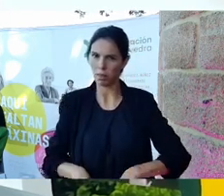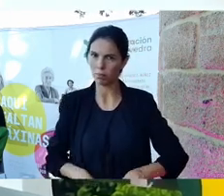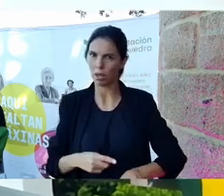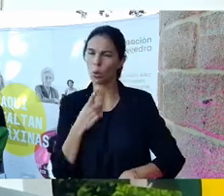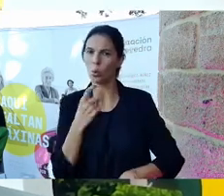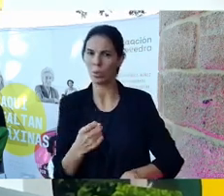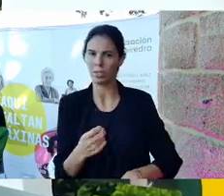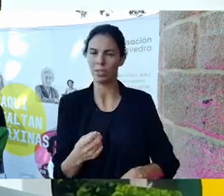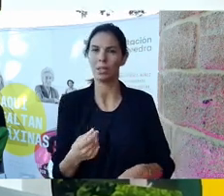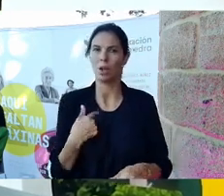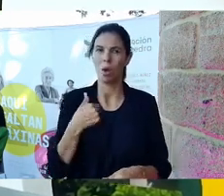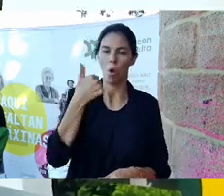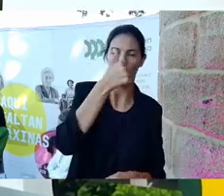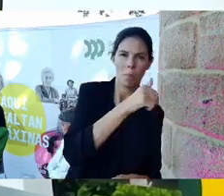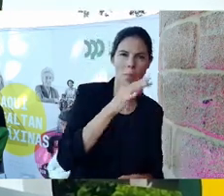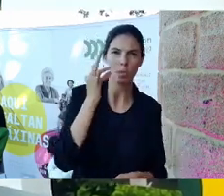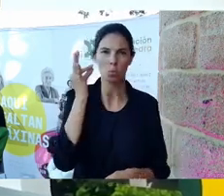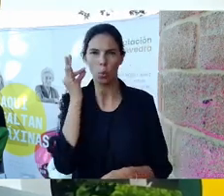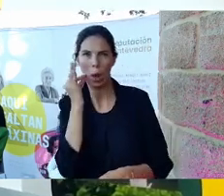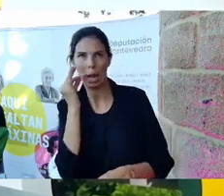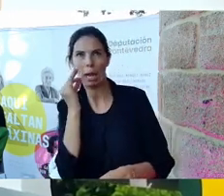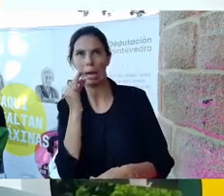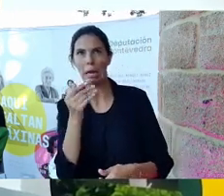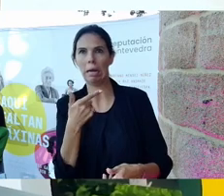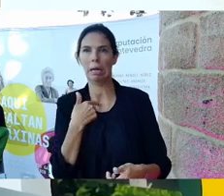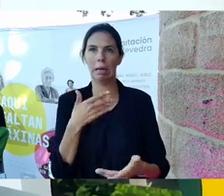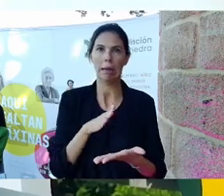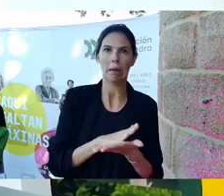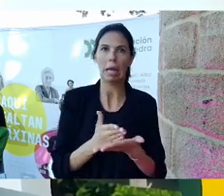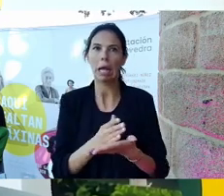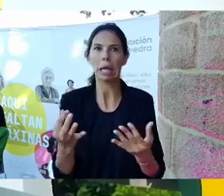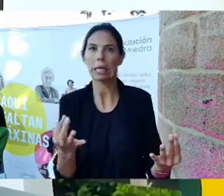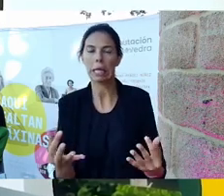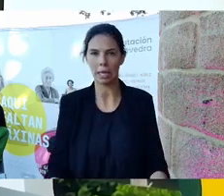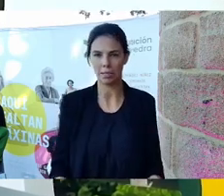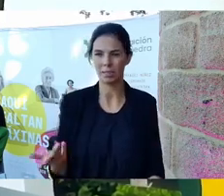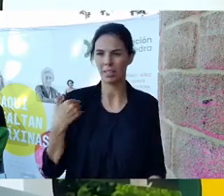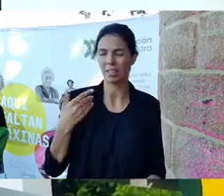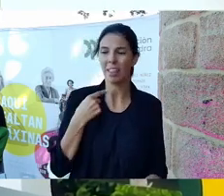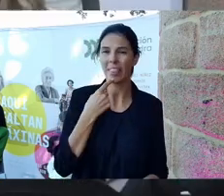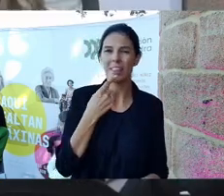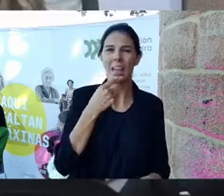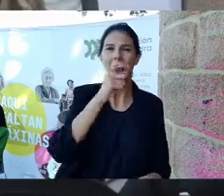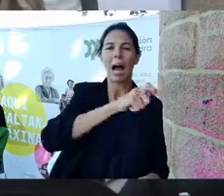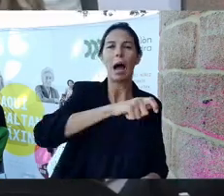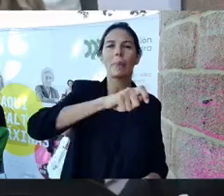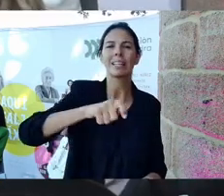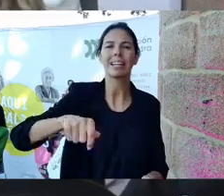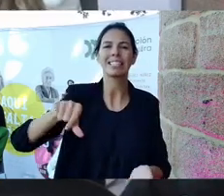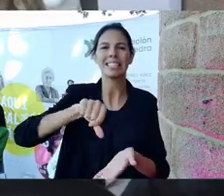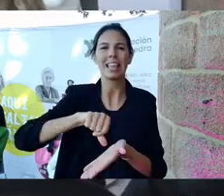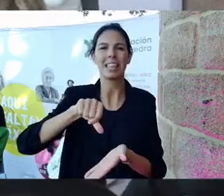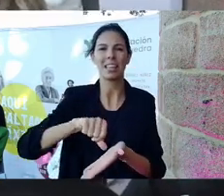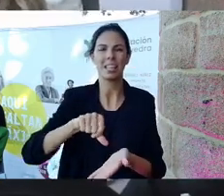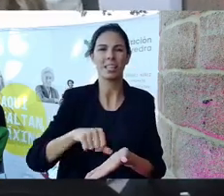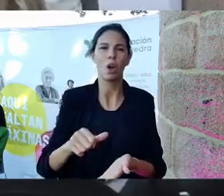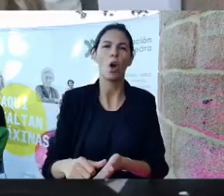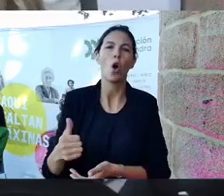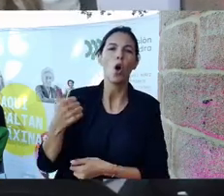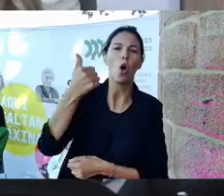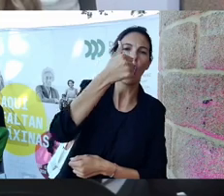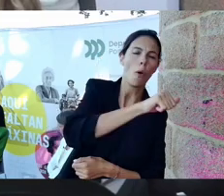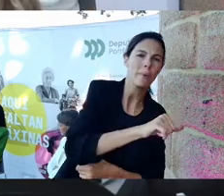aceptar. O todas, todos, todas, todes, bueno, naquel momento, literalmente poñía aos habitantes da